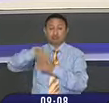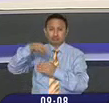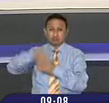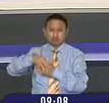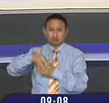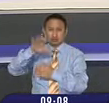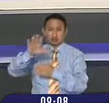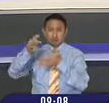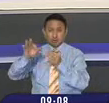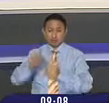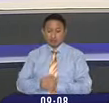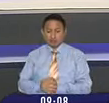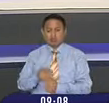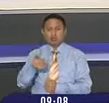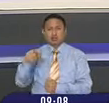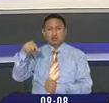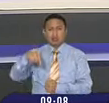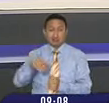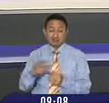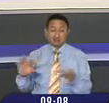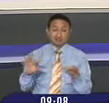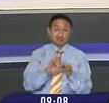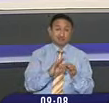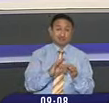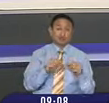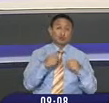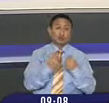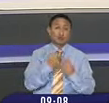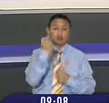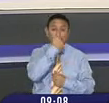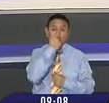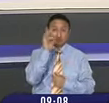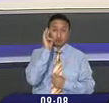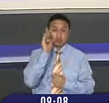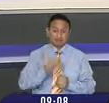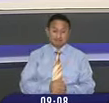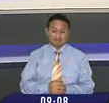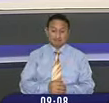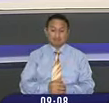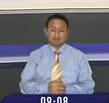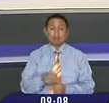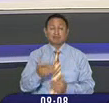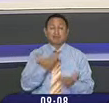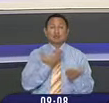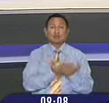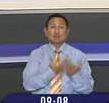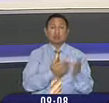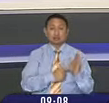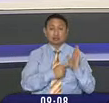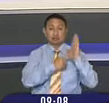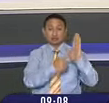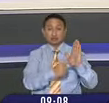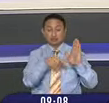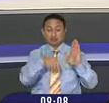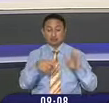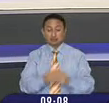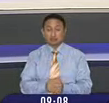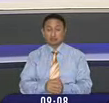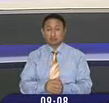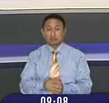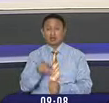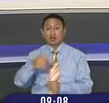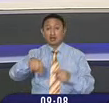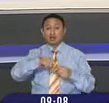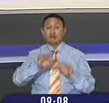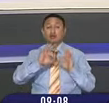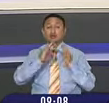seccionales del 5 de febrero que tendrían vínculos con organizaciones narcodelictivas. Según los indicios presentados, los vínculos serían